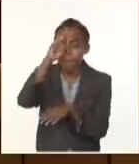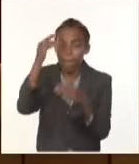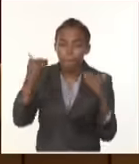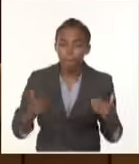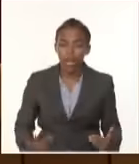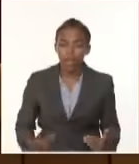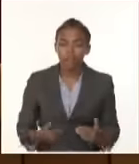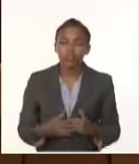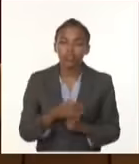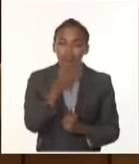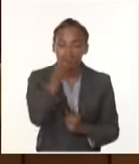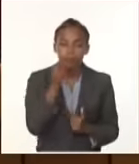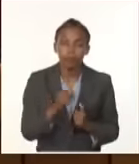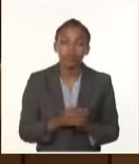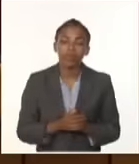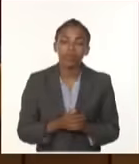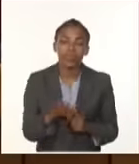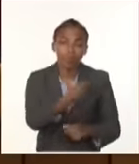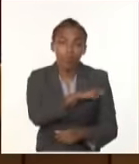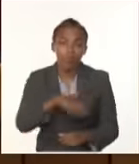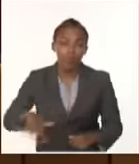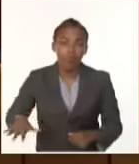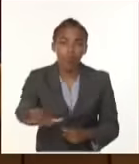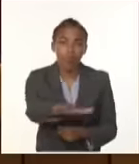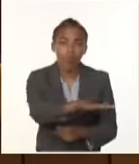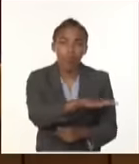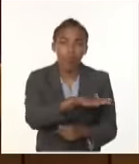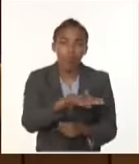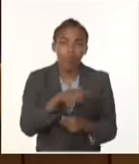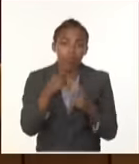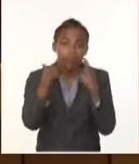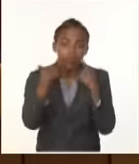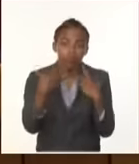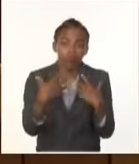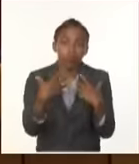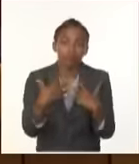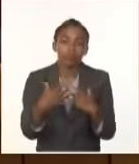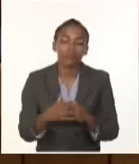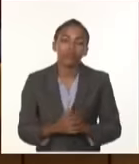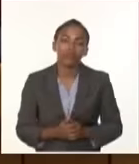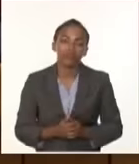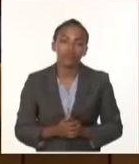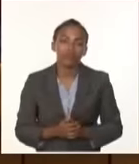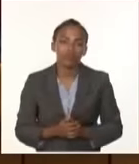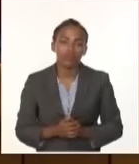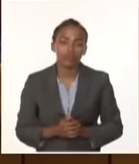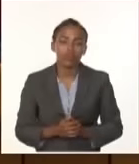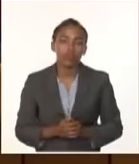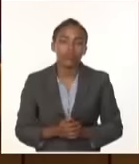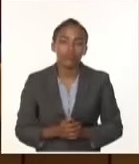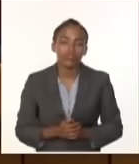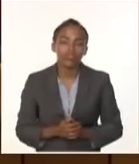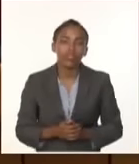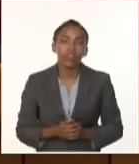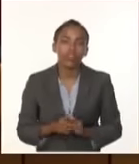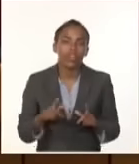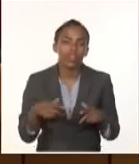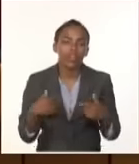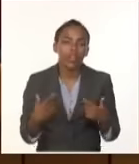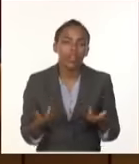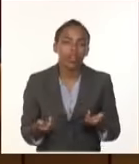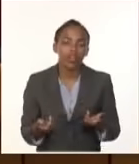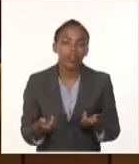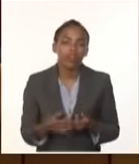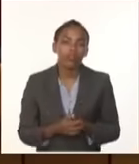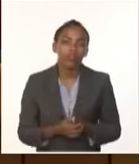público, notorio y contrario al carácter solidario y cooperativo de esos servicios, el feroz y mendaz plan de descrédito